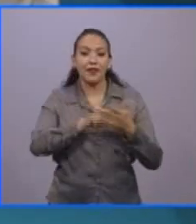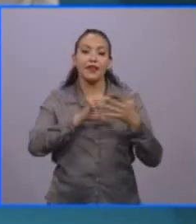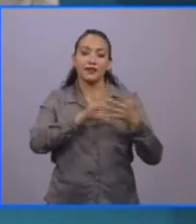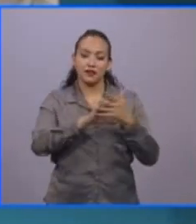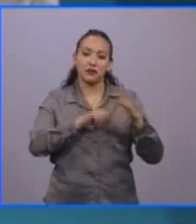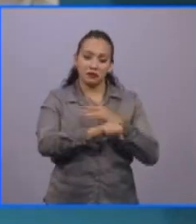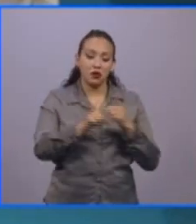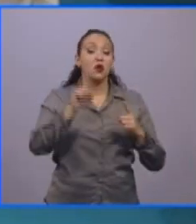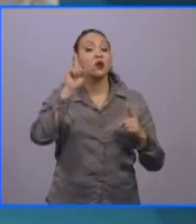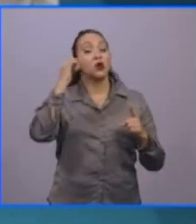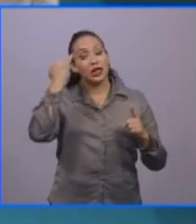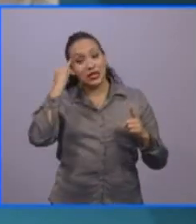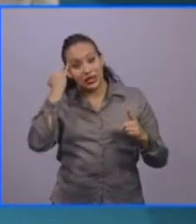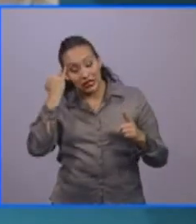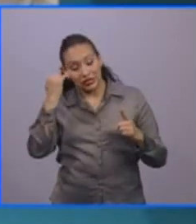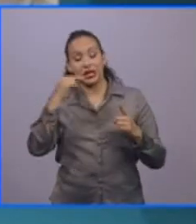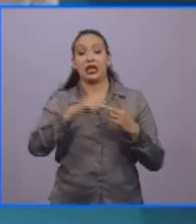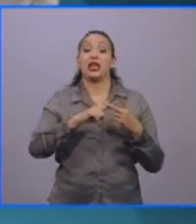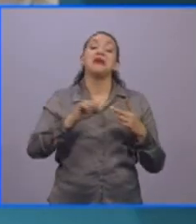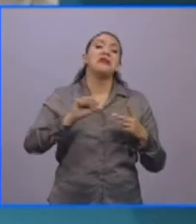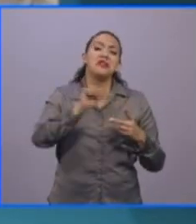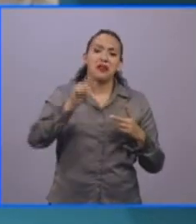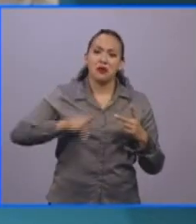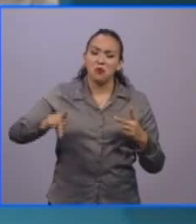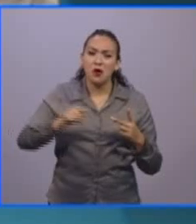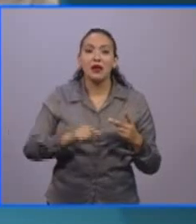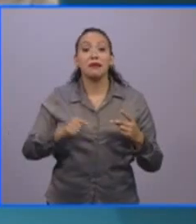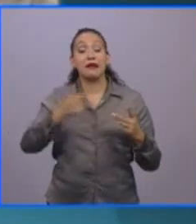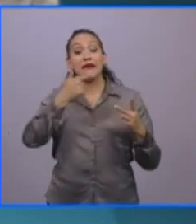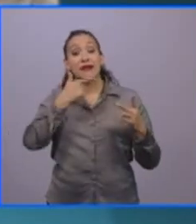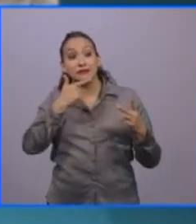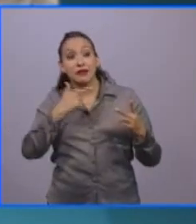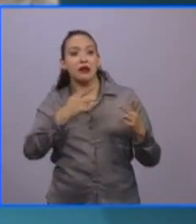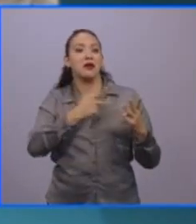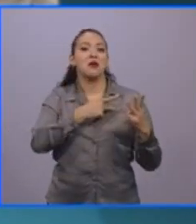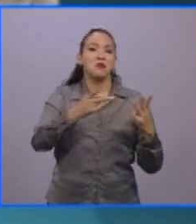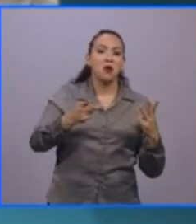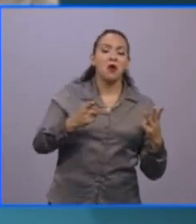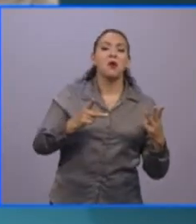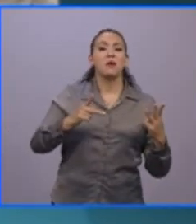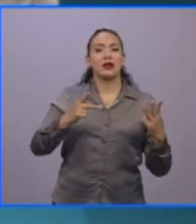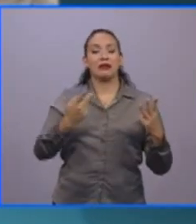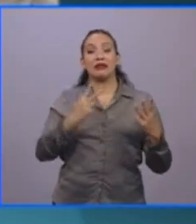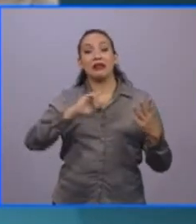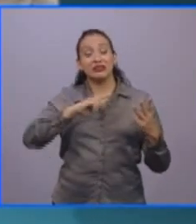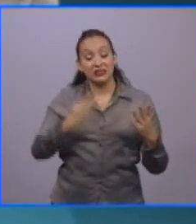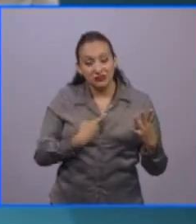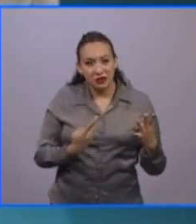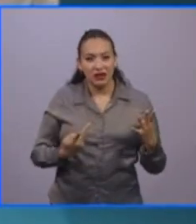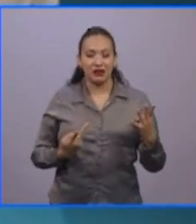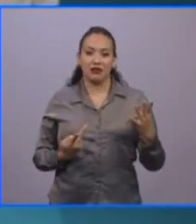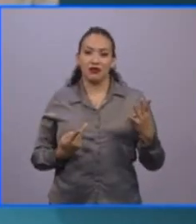a veces indígena, a veces romaní, lesbiana, madre, pobre, transexual, ¿no?